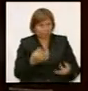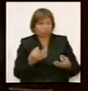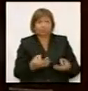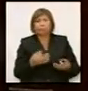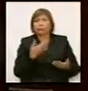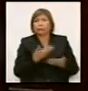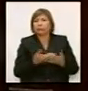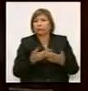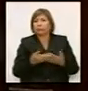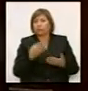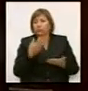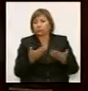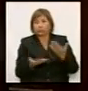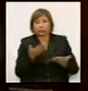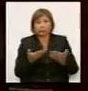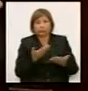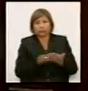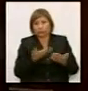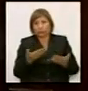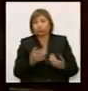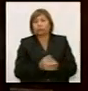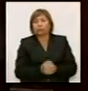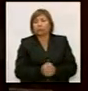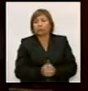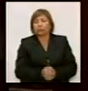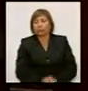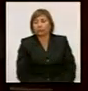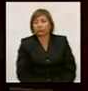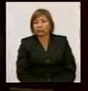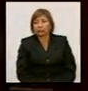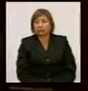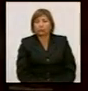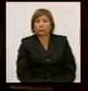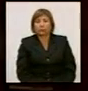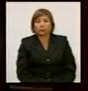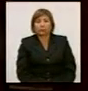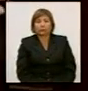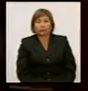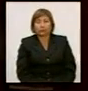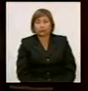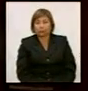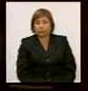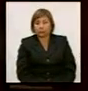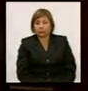Evidentemente, una de tantas cosas del religiosanismo nuestro,